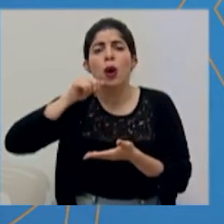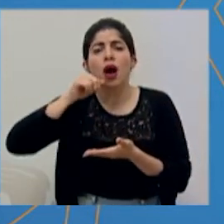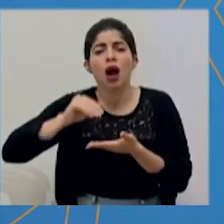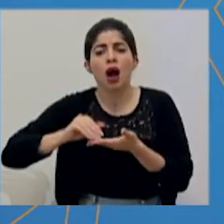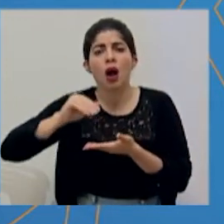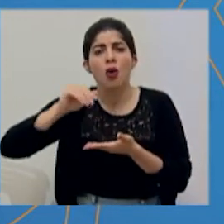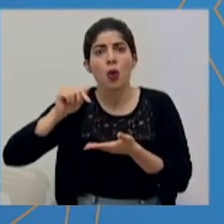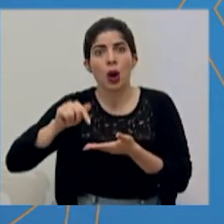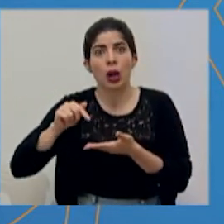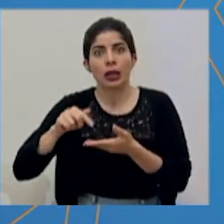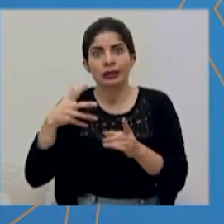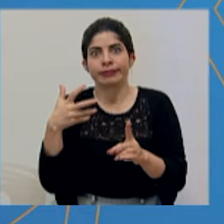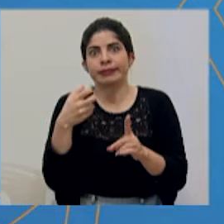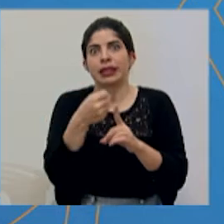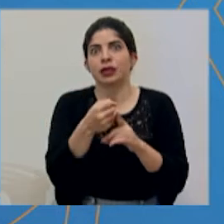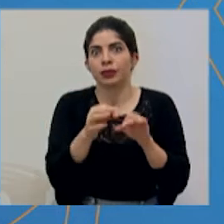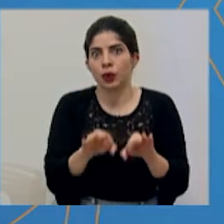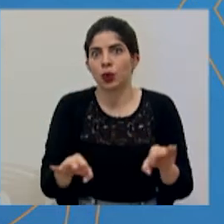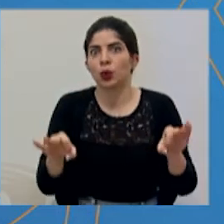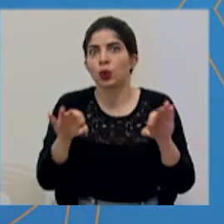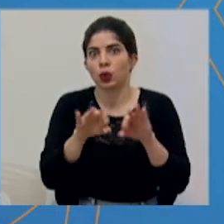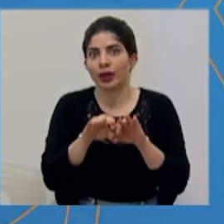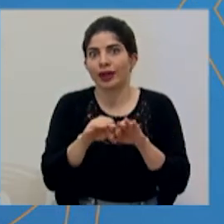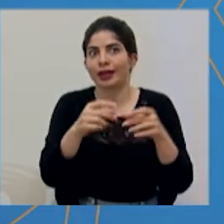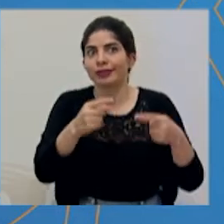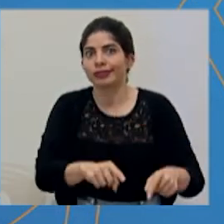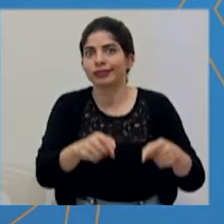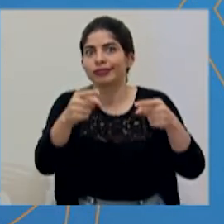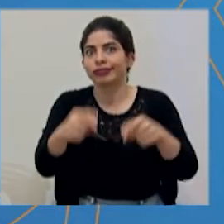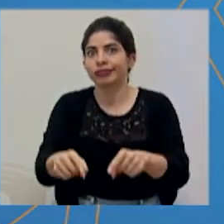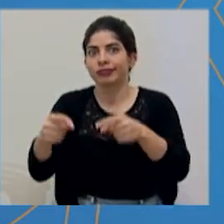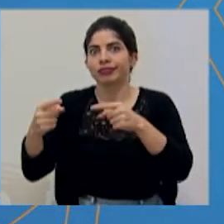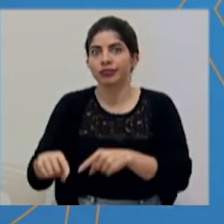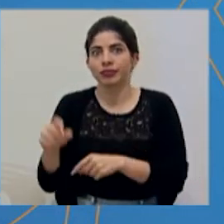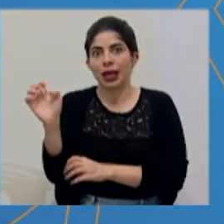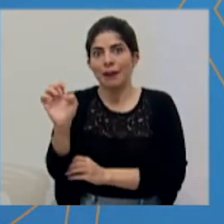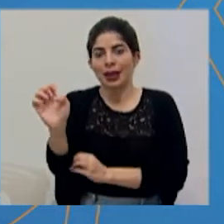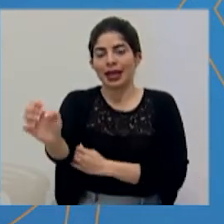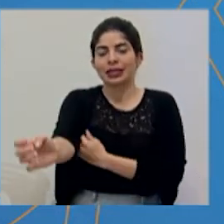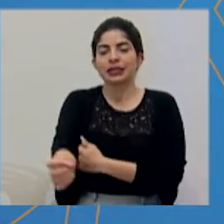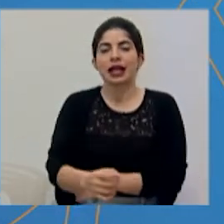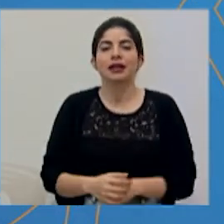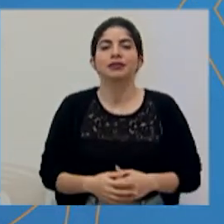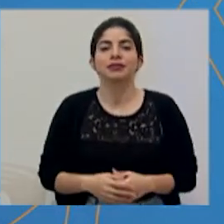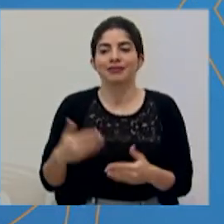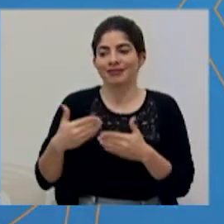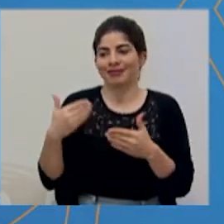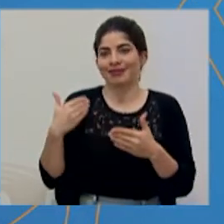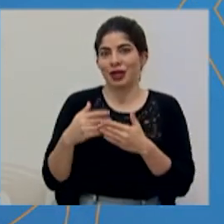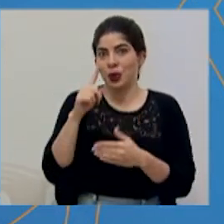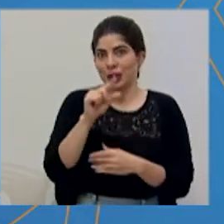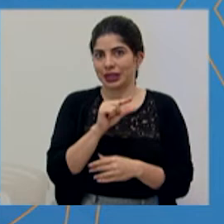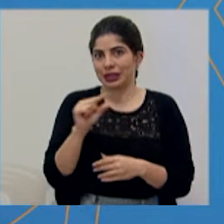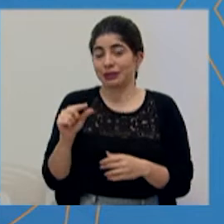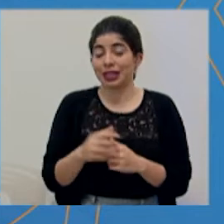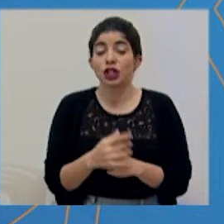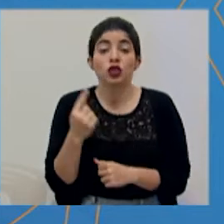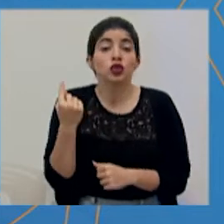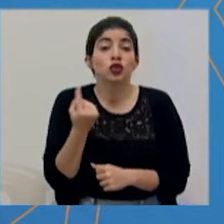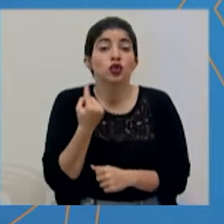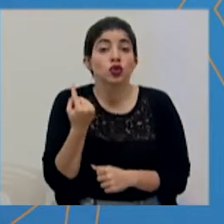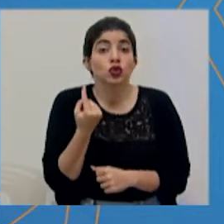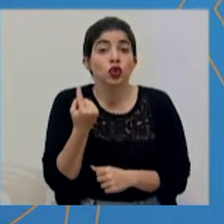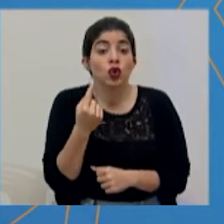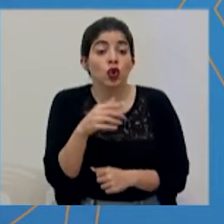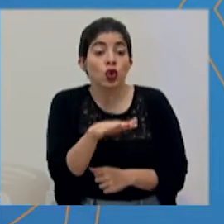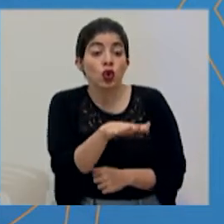impacto importante en todos los eventos de emergencia que hemos venido observando en esta última semana. Solamente para